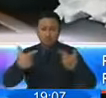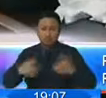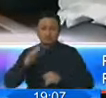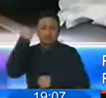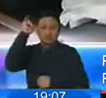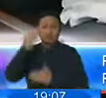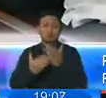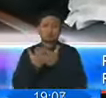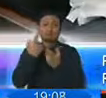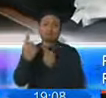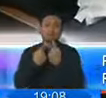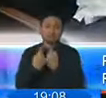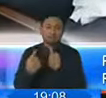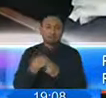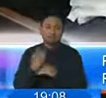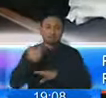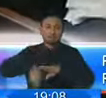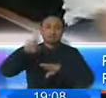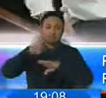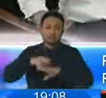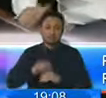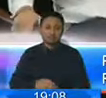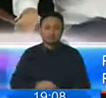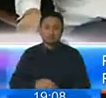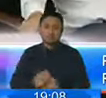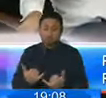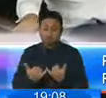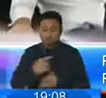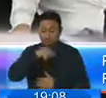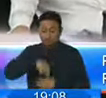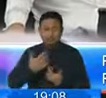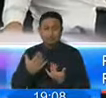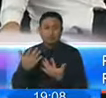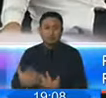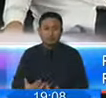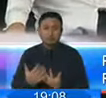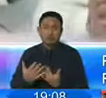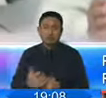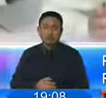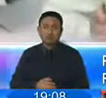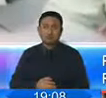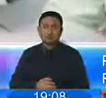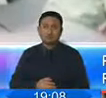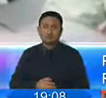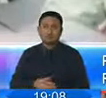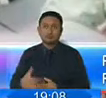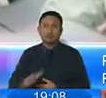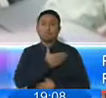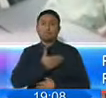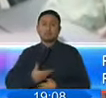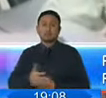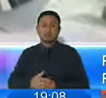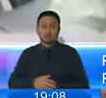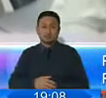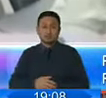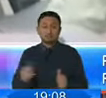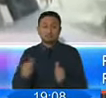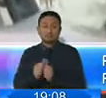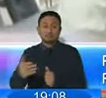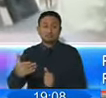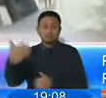iniciativa Diálogo Nacional. Nosotros a esta hora estamos esperando todavía que tanto el presidente de la República como el alcalde